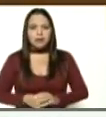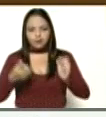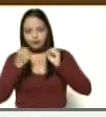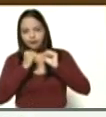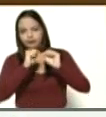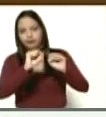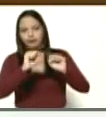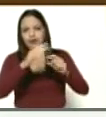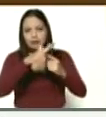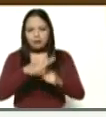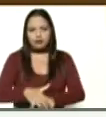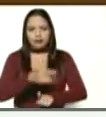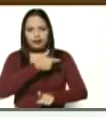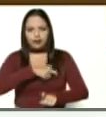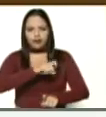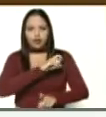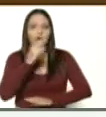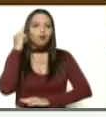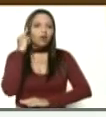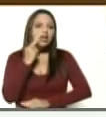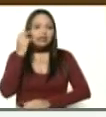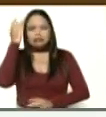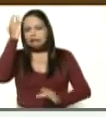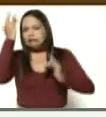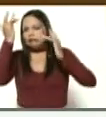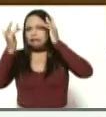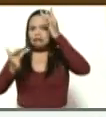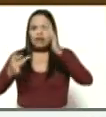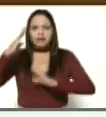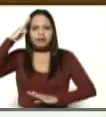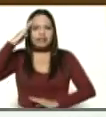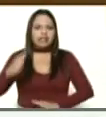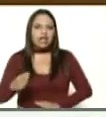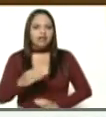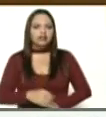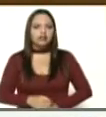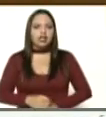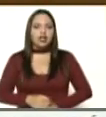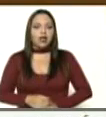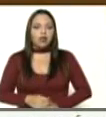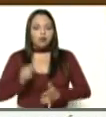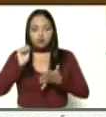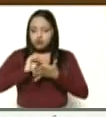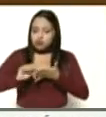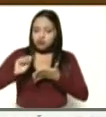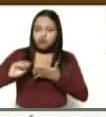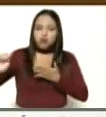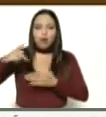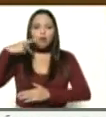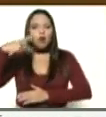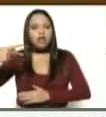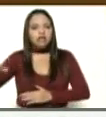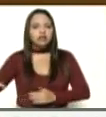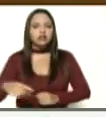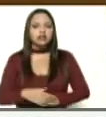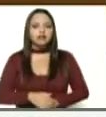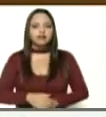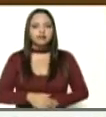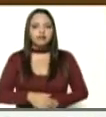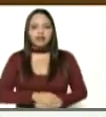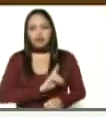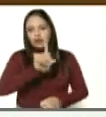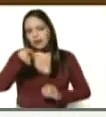Español. Bolívar y su genio militar, filósofo, político. Y luego